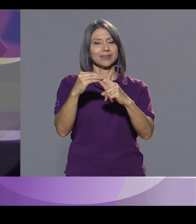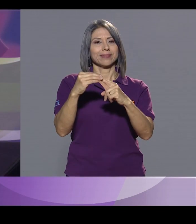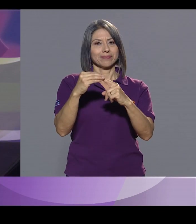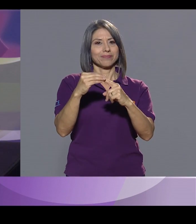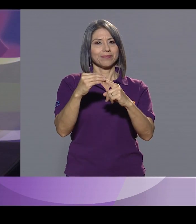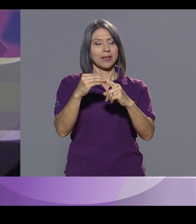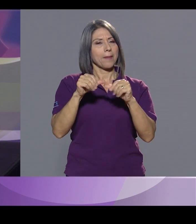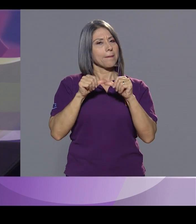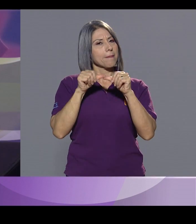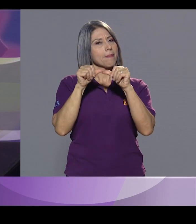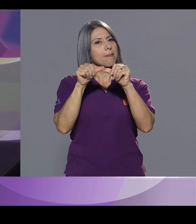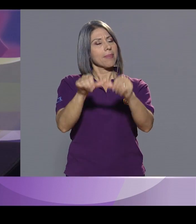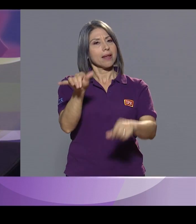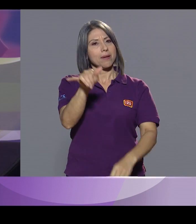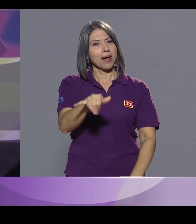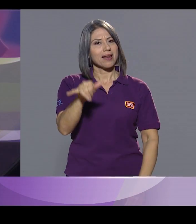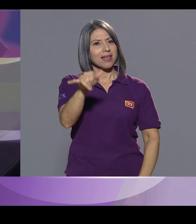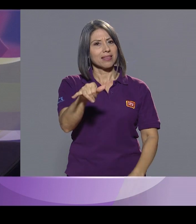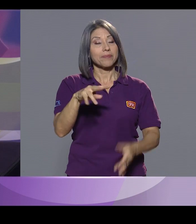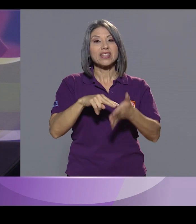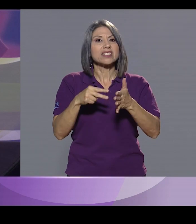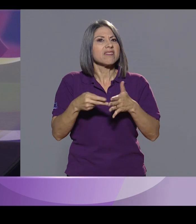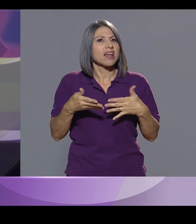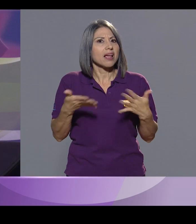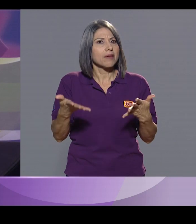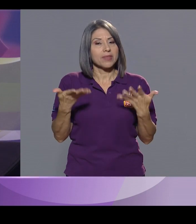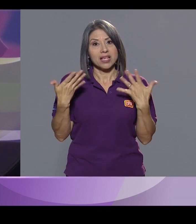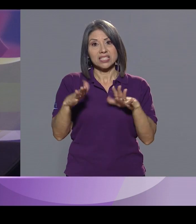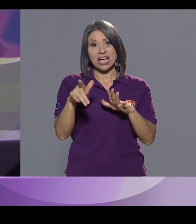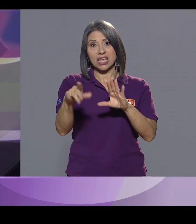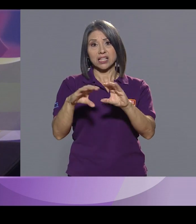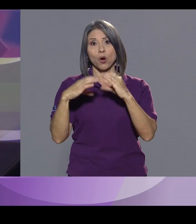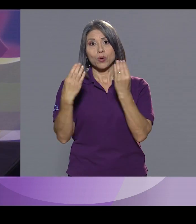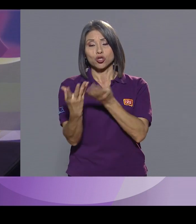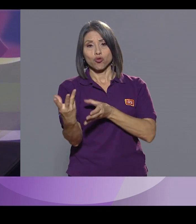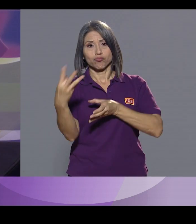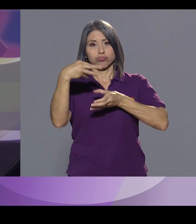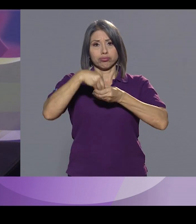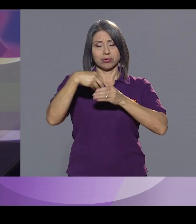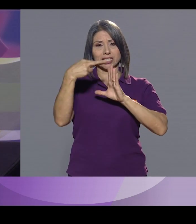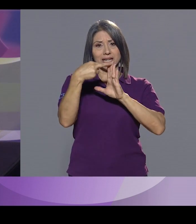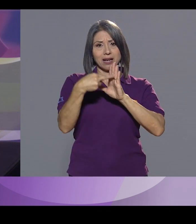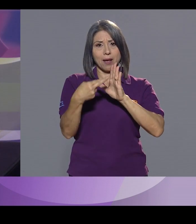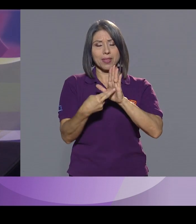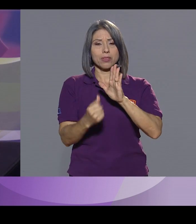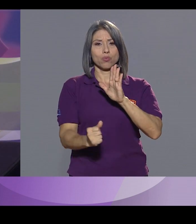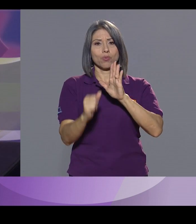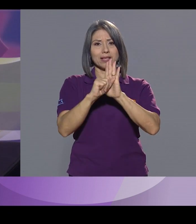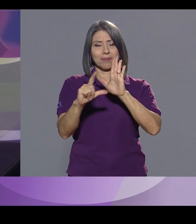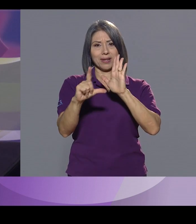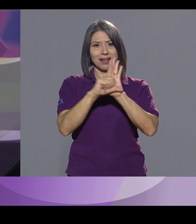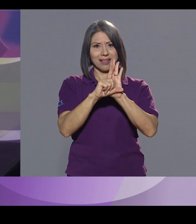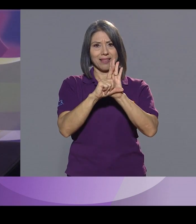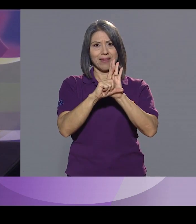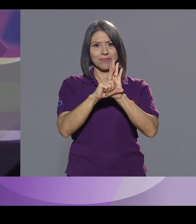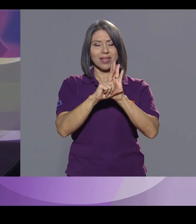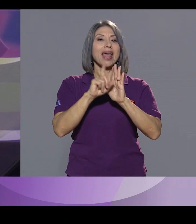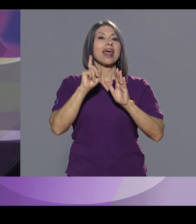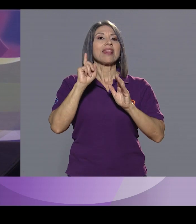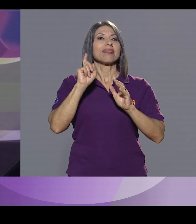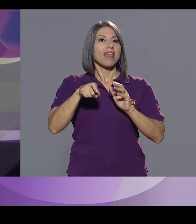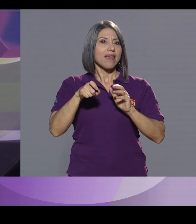especial permanente. Eso significa que ya está incorporada en el reglamento de la Asamblea Legislativa y que tiene